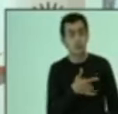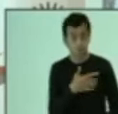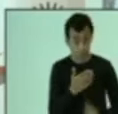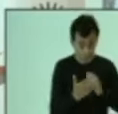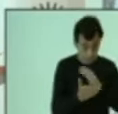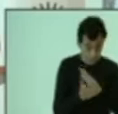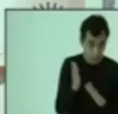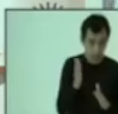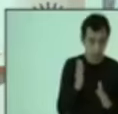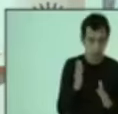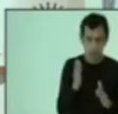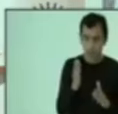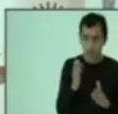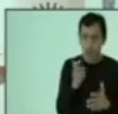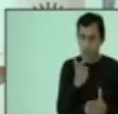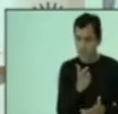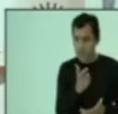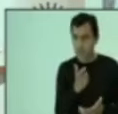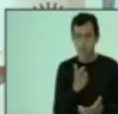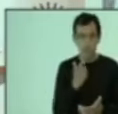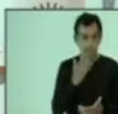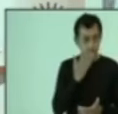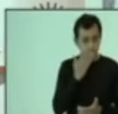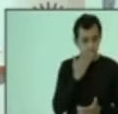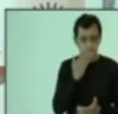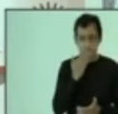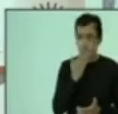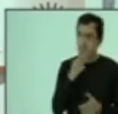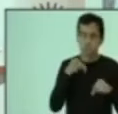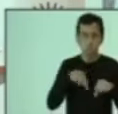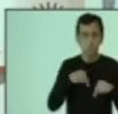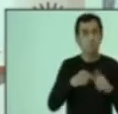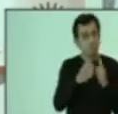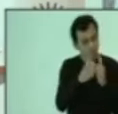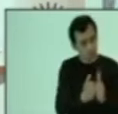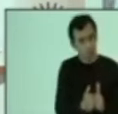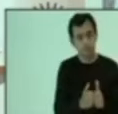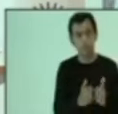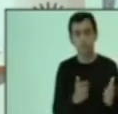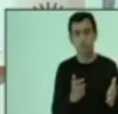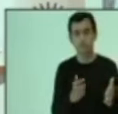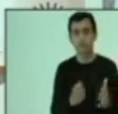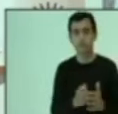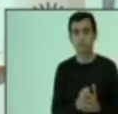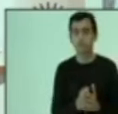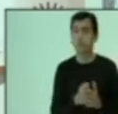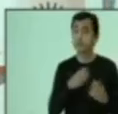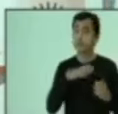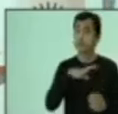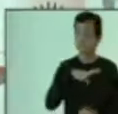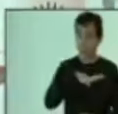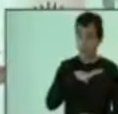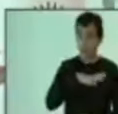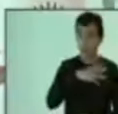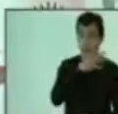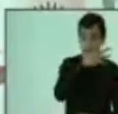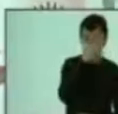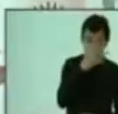de su mente, quedándose aquí en Coatzintla. También hay migración por falta